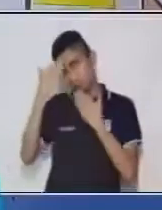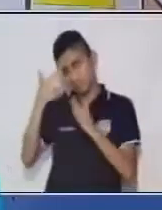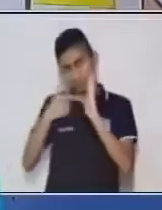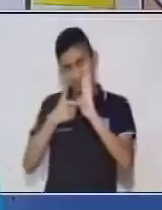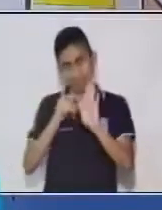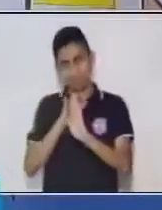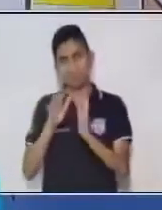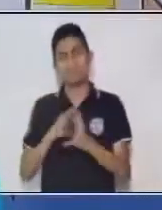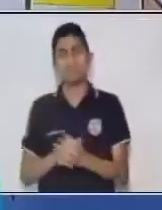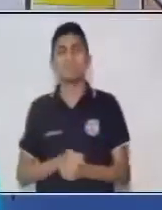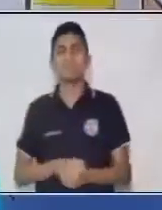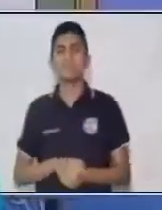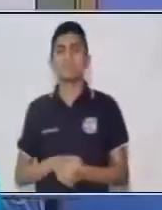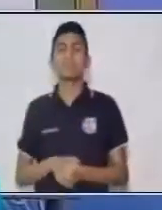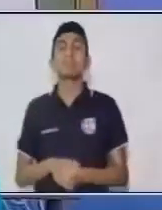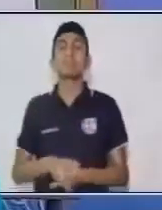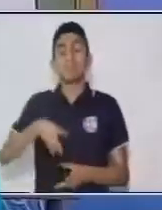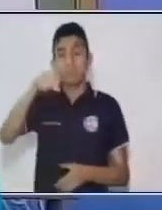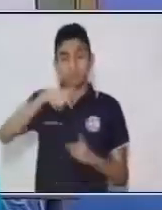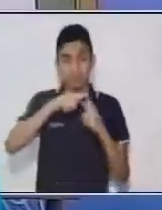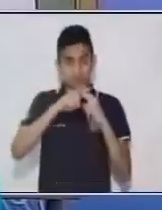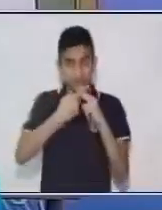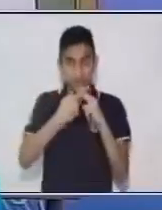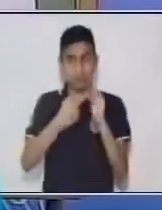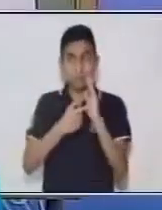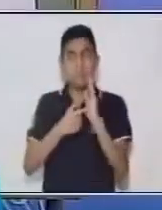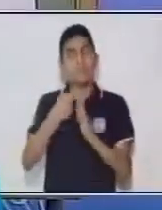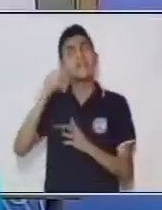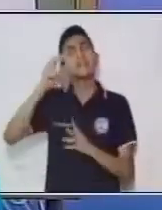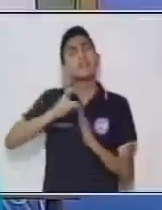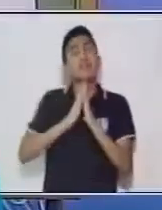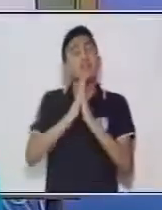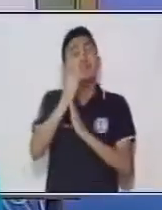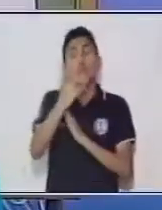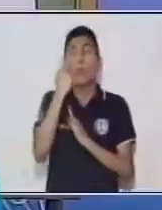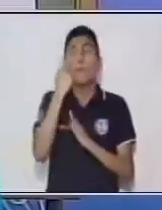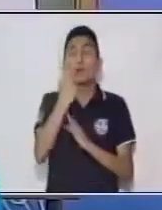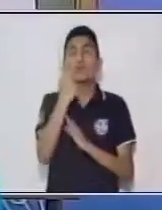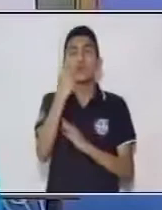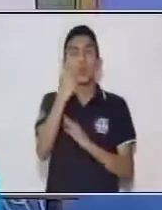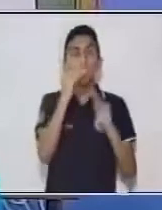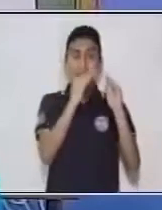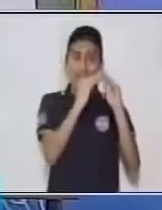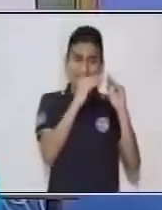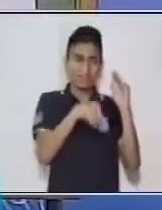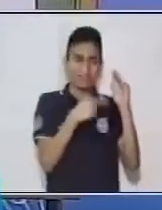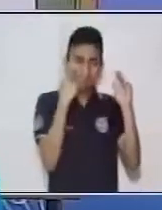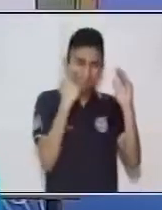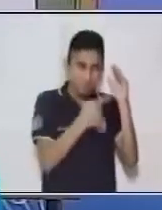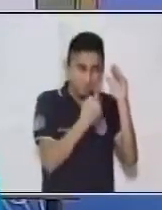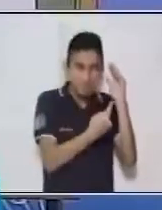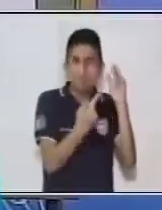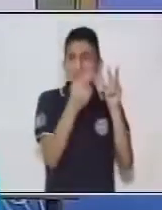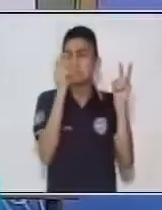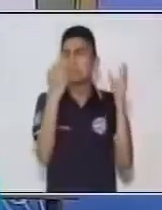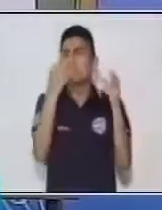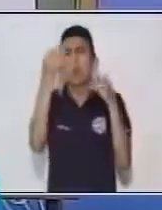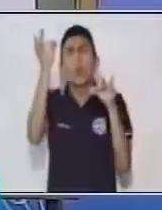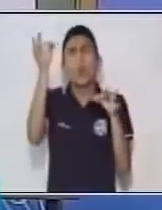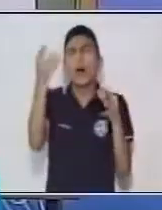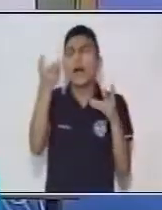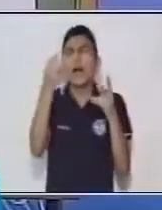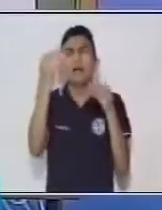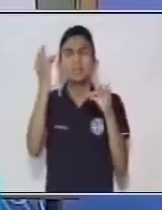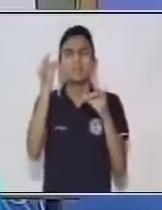Ahora empecemos. Necesito que busques en casa una hoja que tengas, puede ser una hoja